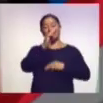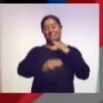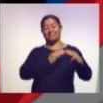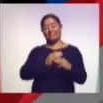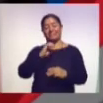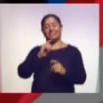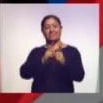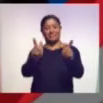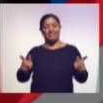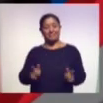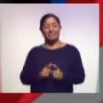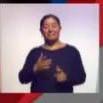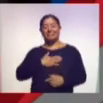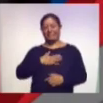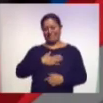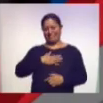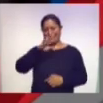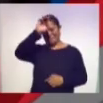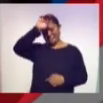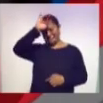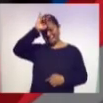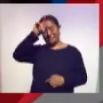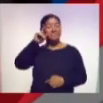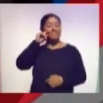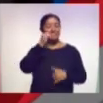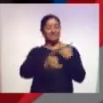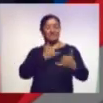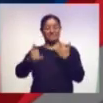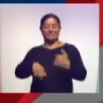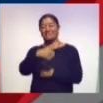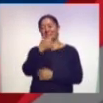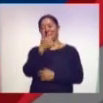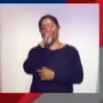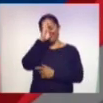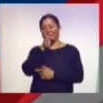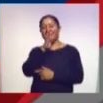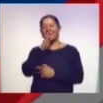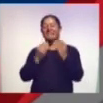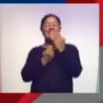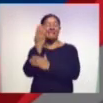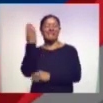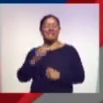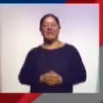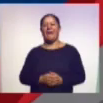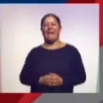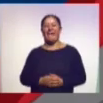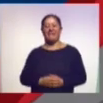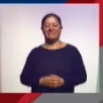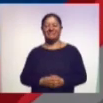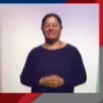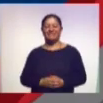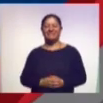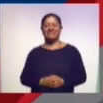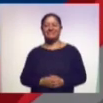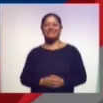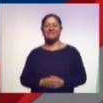precisamente nuestros Rayados de Monterrey mañana juegan en punto de las 11:30 de la mañana, tiempo del Centro de México, ante el